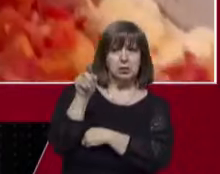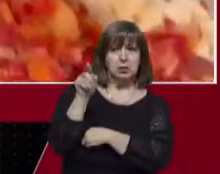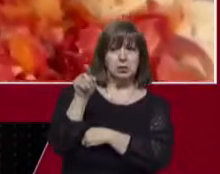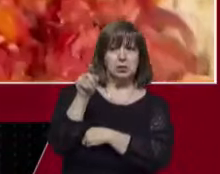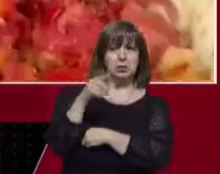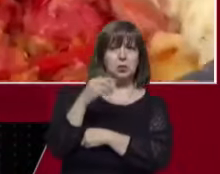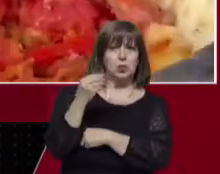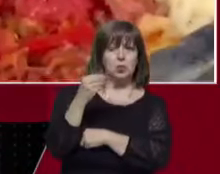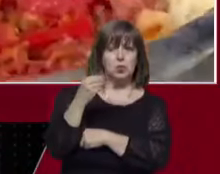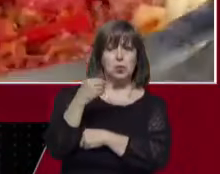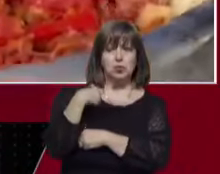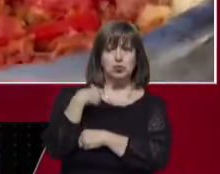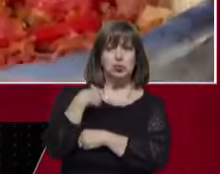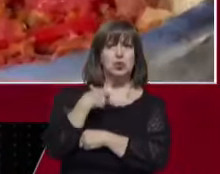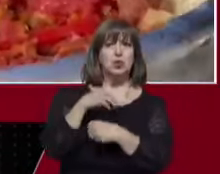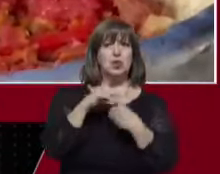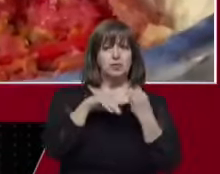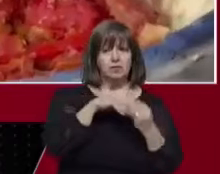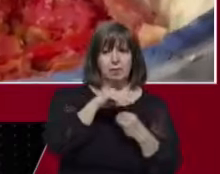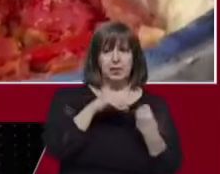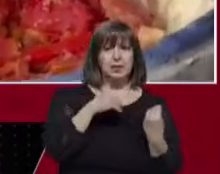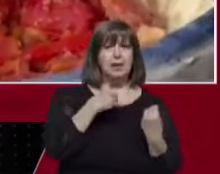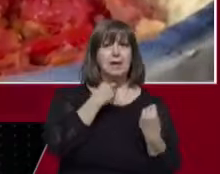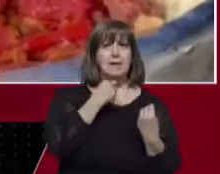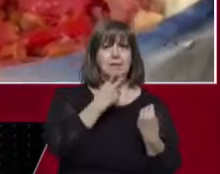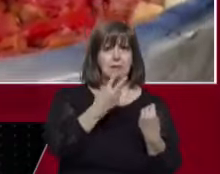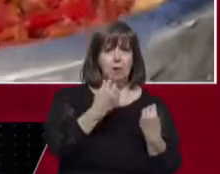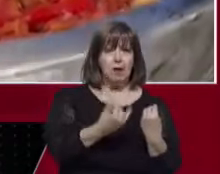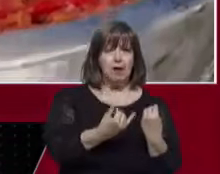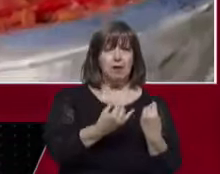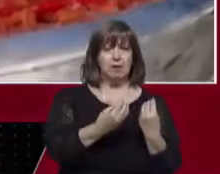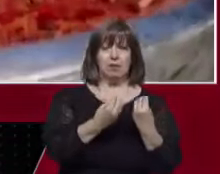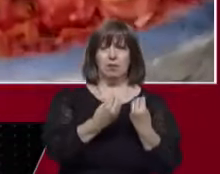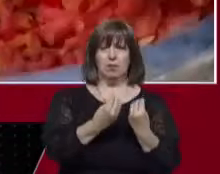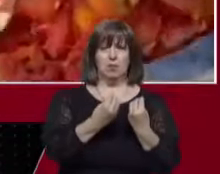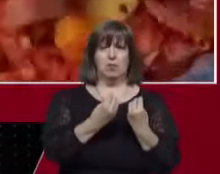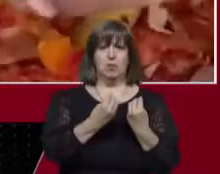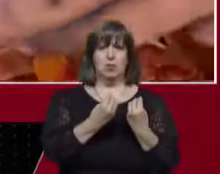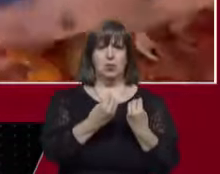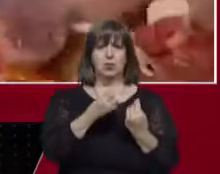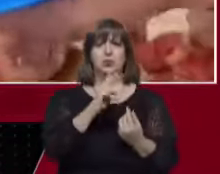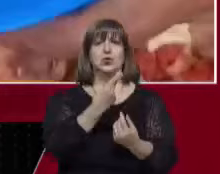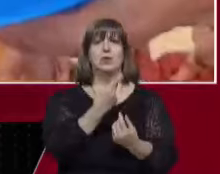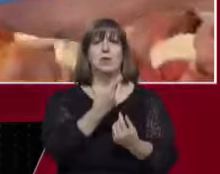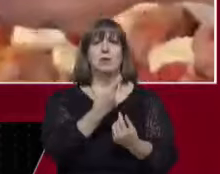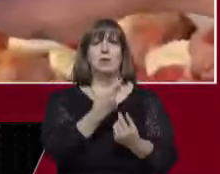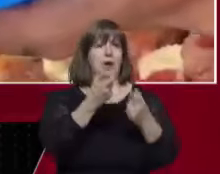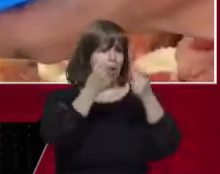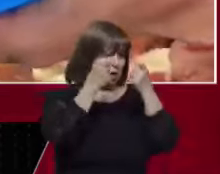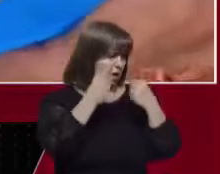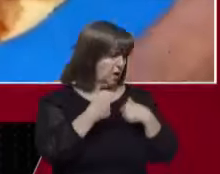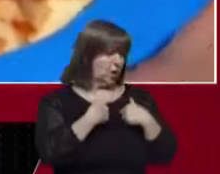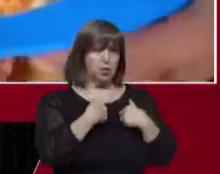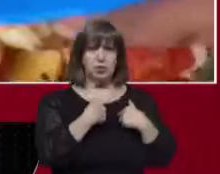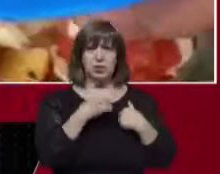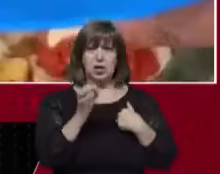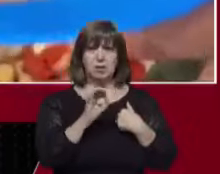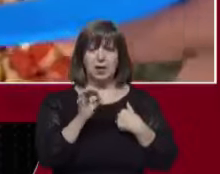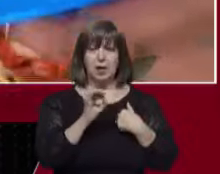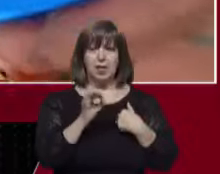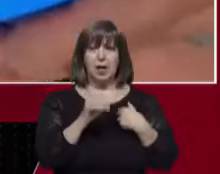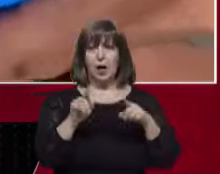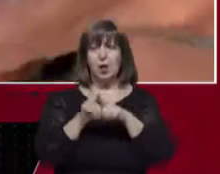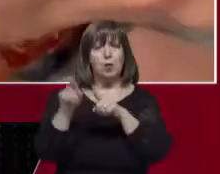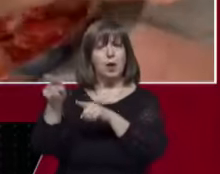manera. No quiero morirme así, que nadie me pueda venir a reconocer. No sé dónde voy a terminar, así